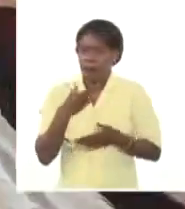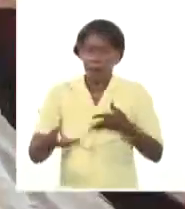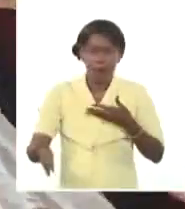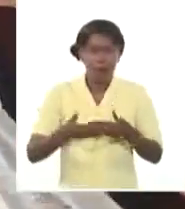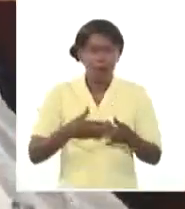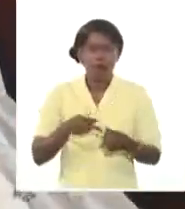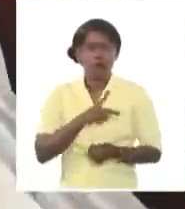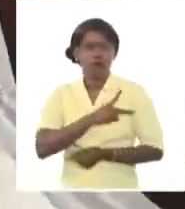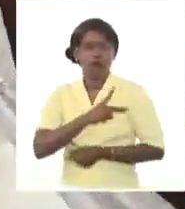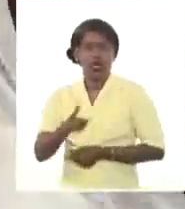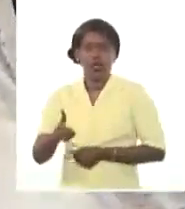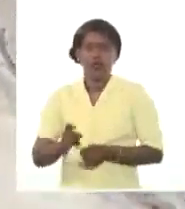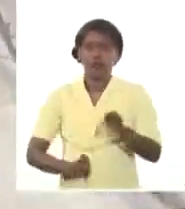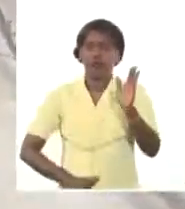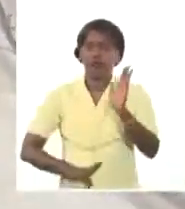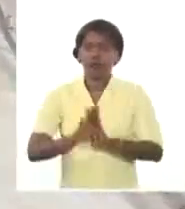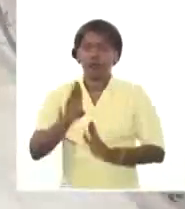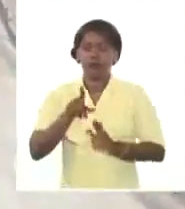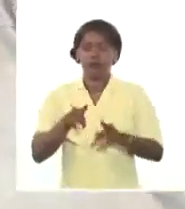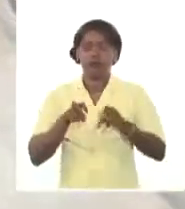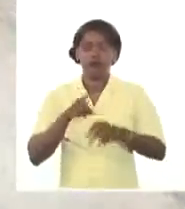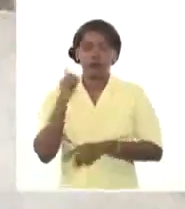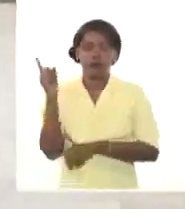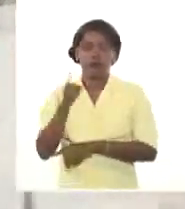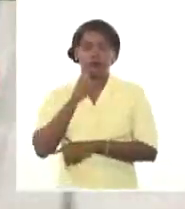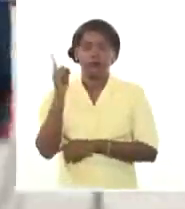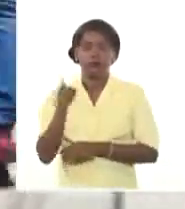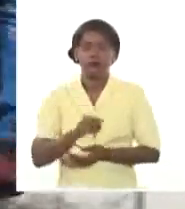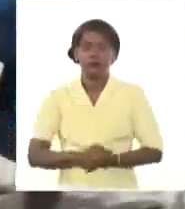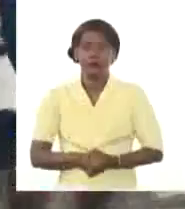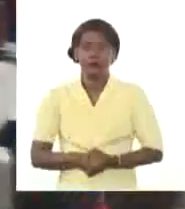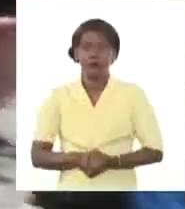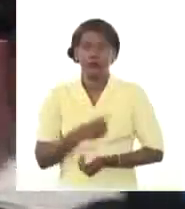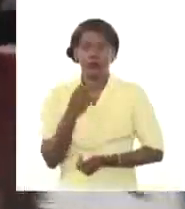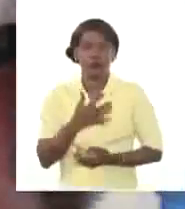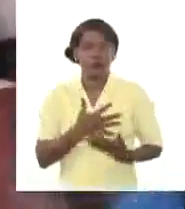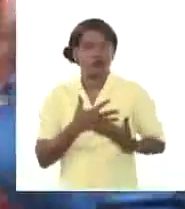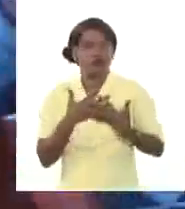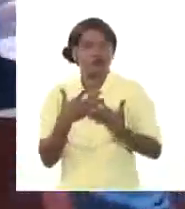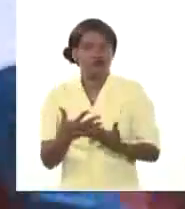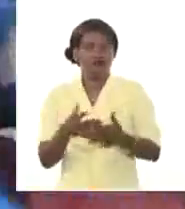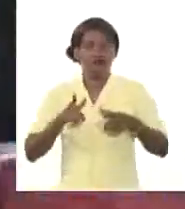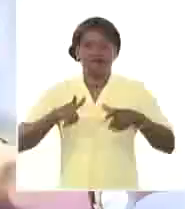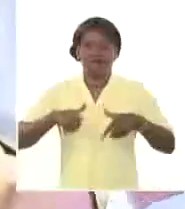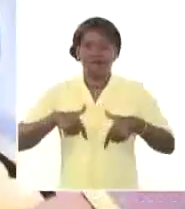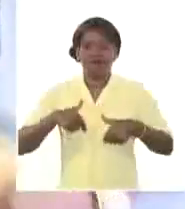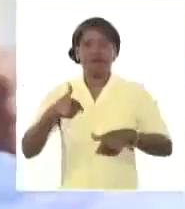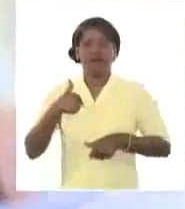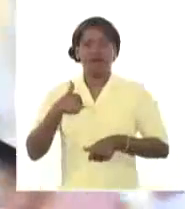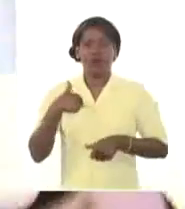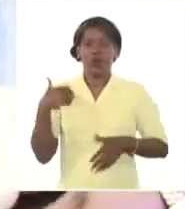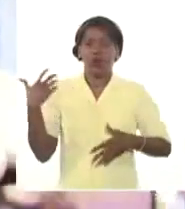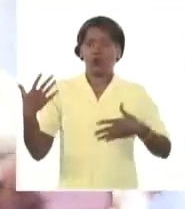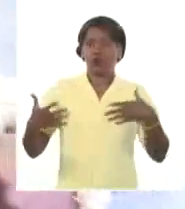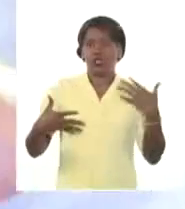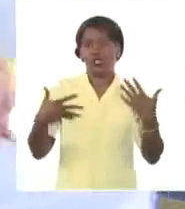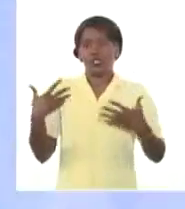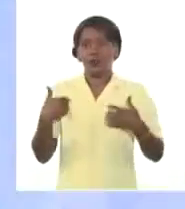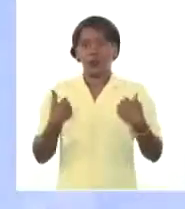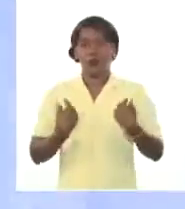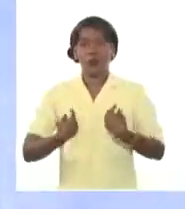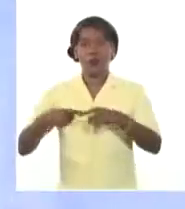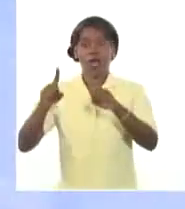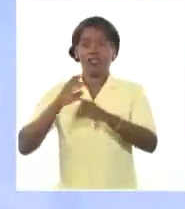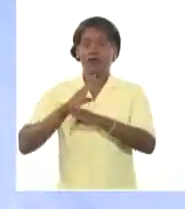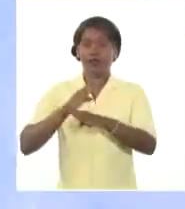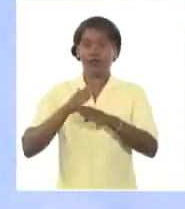legislatura de la Asamblea Nacional del Poder Popular. Para nosotros es un orgullo ser candidata a diputada, porque voy a representar mi territorio,